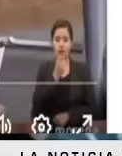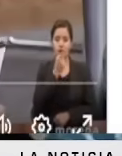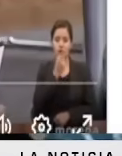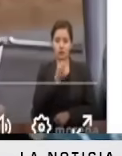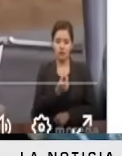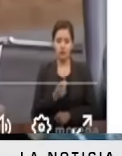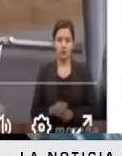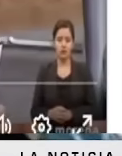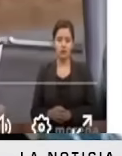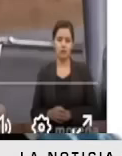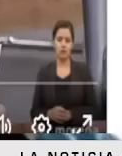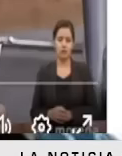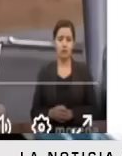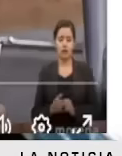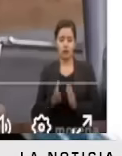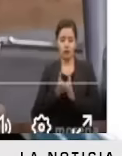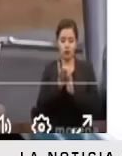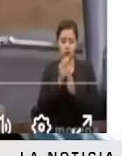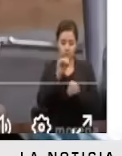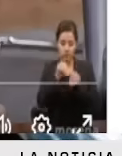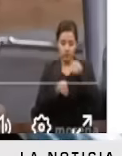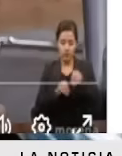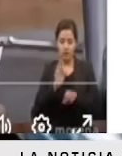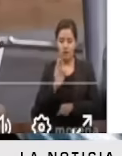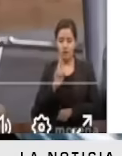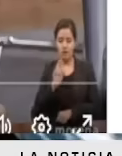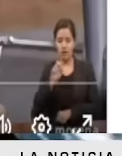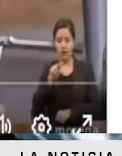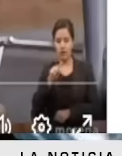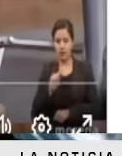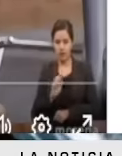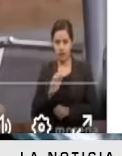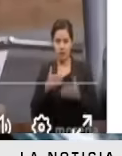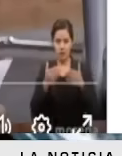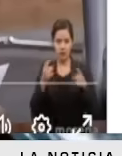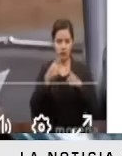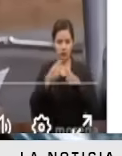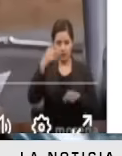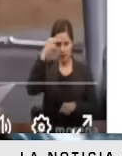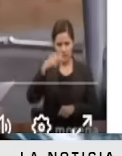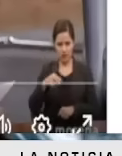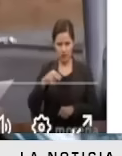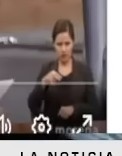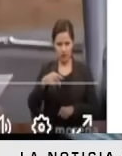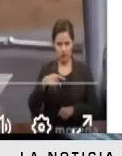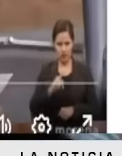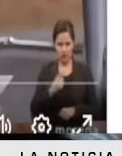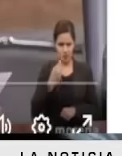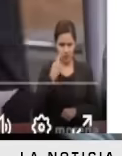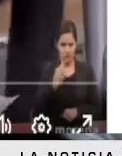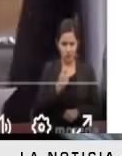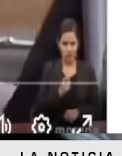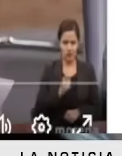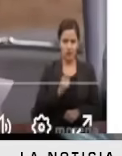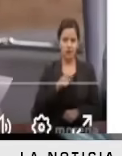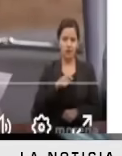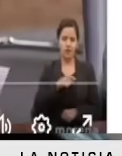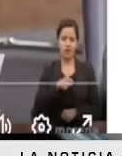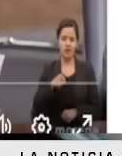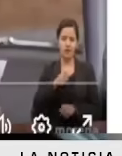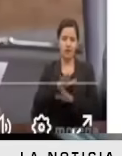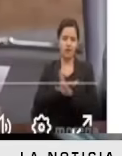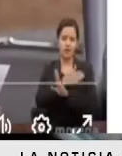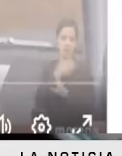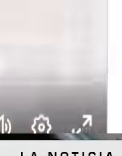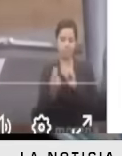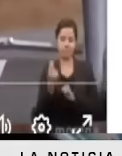es construcción del Frente Amplio por México, cuando es evidente que se trata de un frente en contra de México y a favor